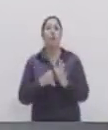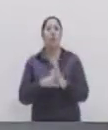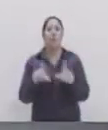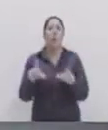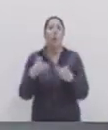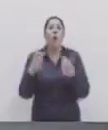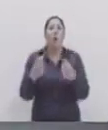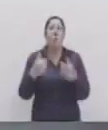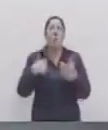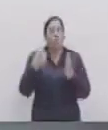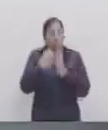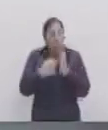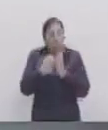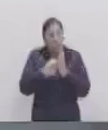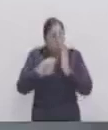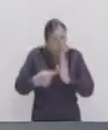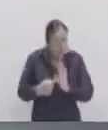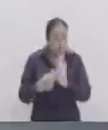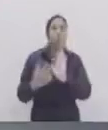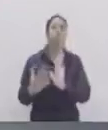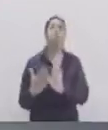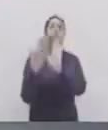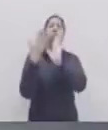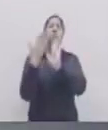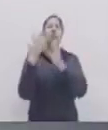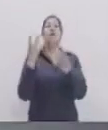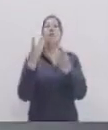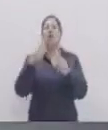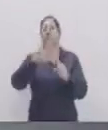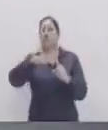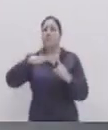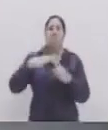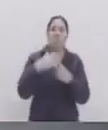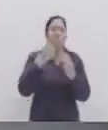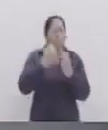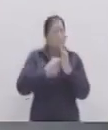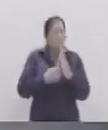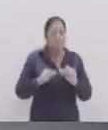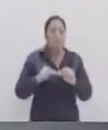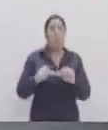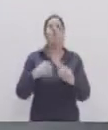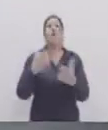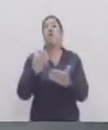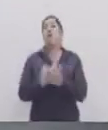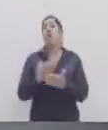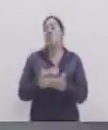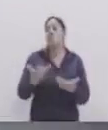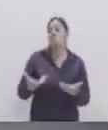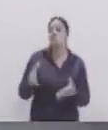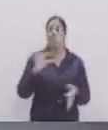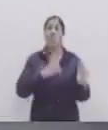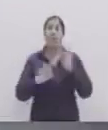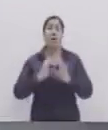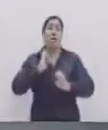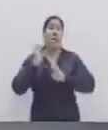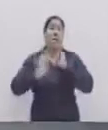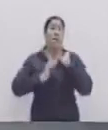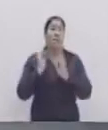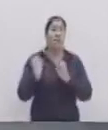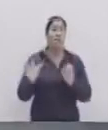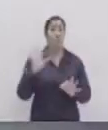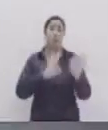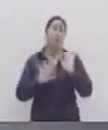cómo enfrentar una situación, ¿verdad? Ya sea económica, emocional o, por ejemplo, puede